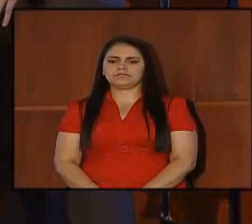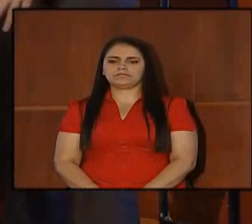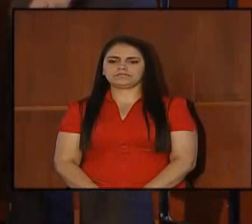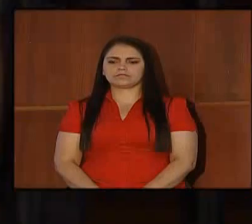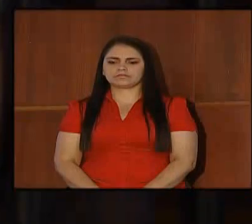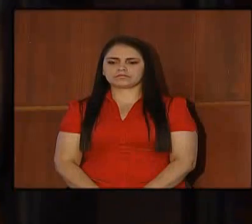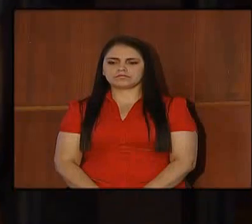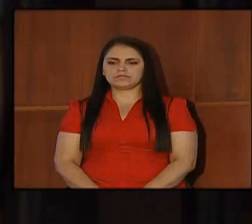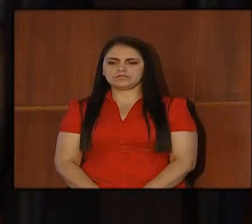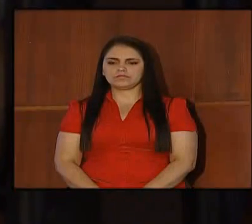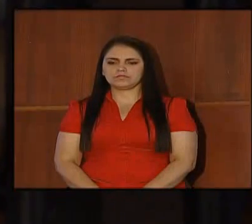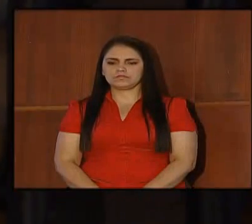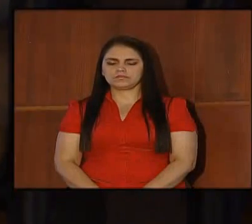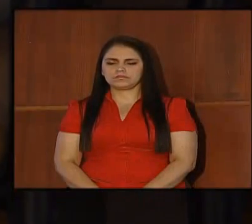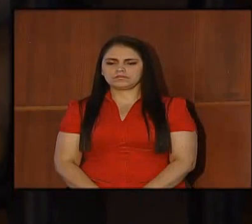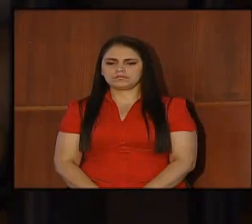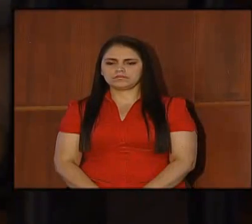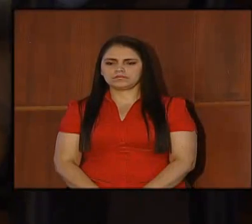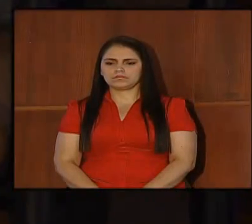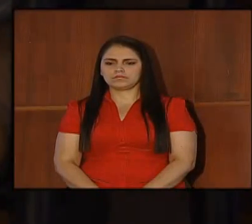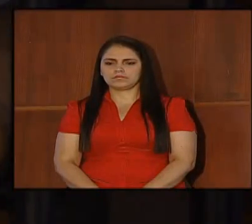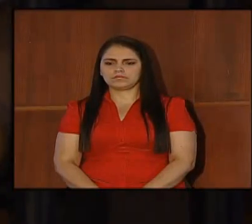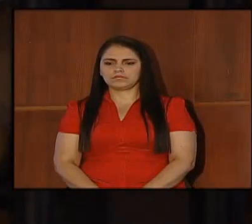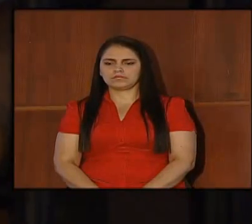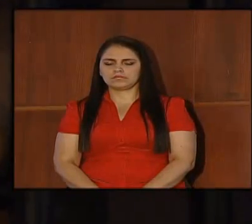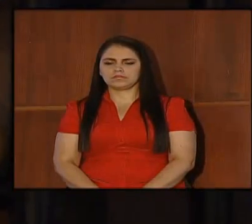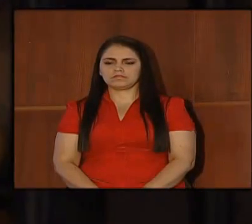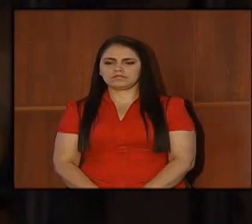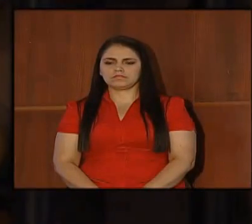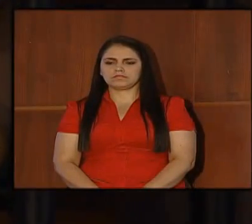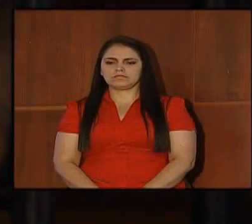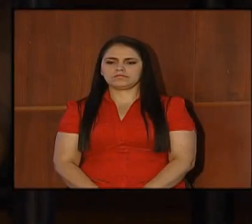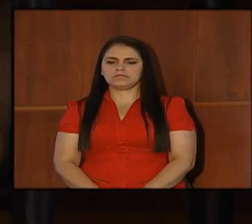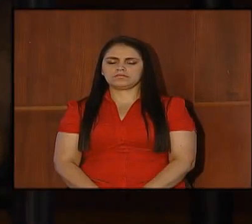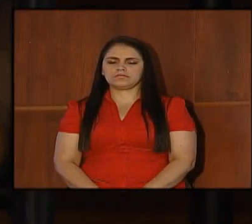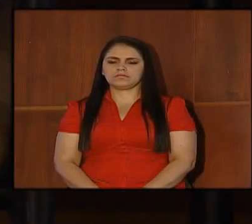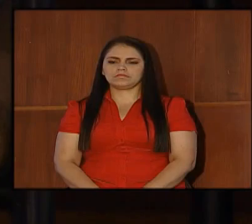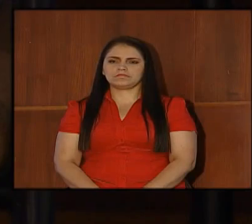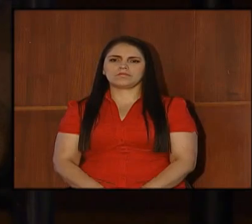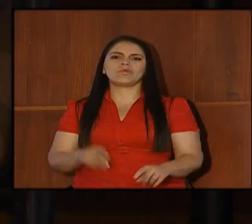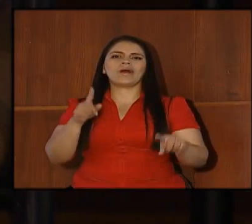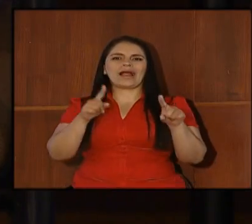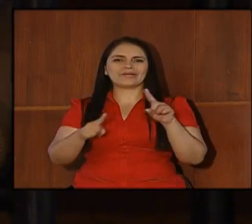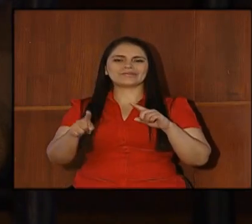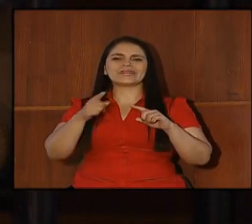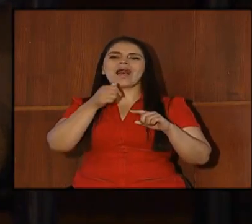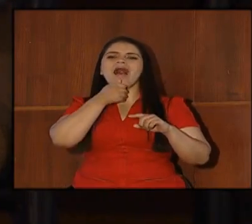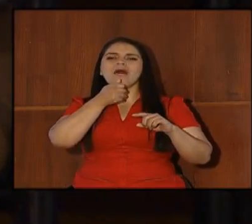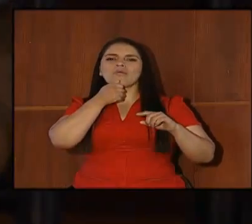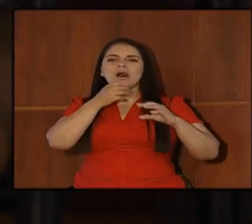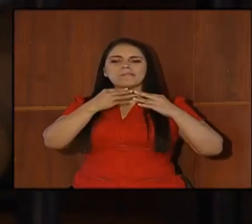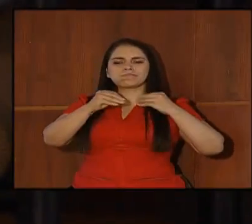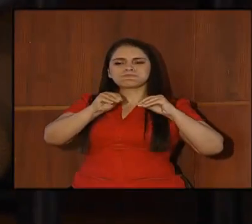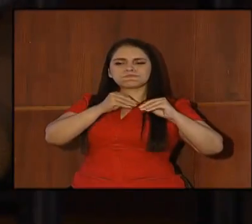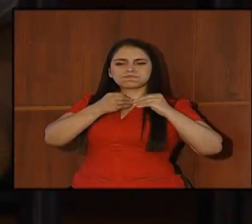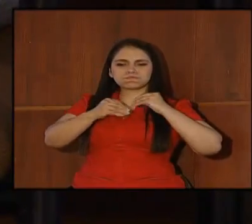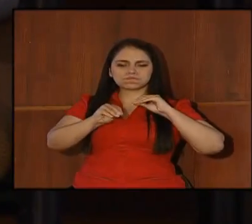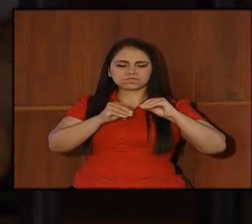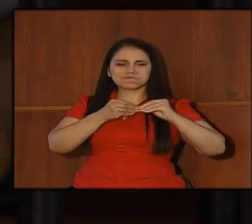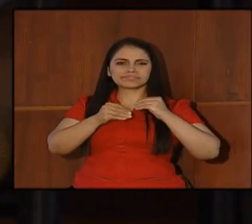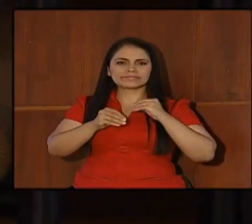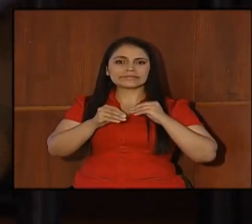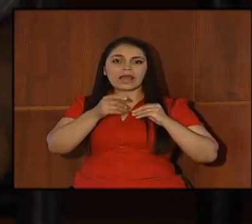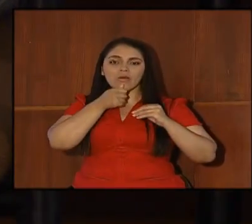2 cojines se ponen uno a un lado y el otro al otro. O muchas veces tienen hasta bolsas de agua que deben ir forradas pues en tela. Entonces,